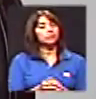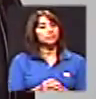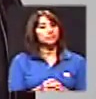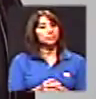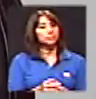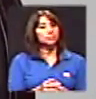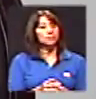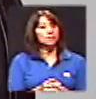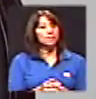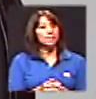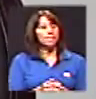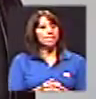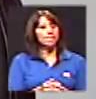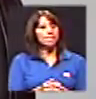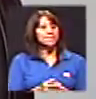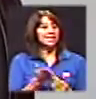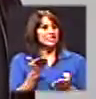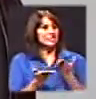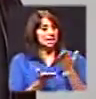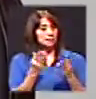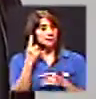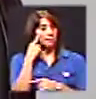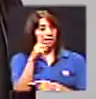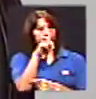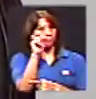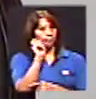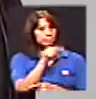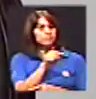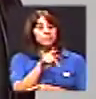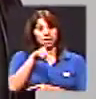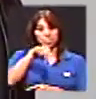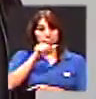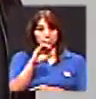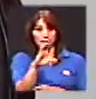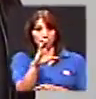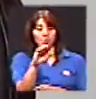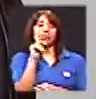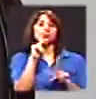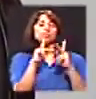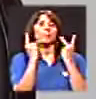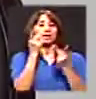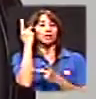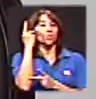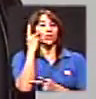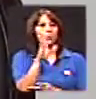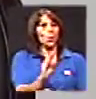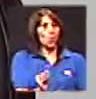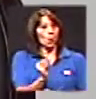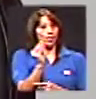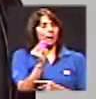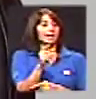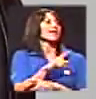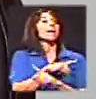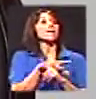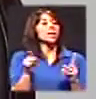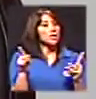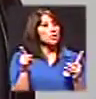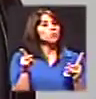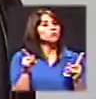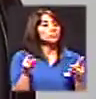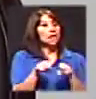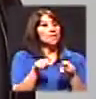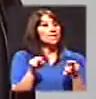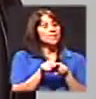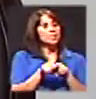que uno plantea, el PAC es un partido joven, pero digamos, es un partido que estuvo muy ligado